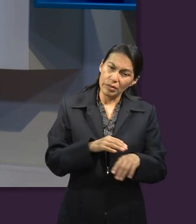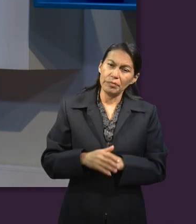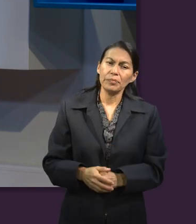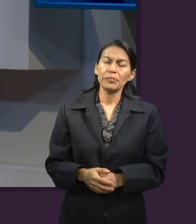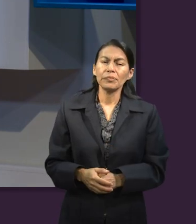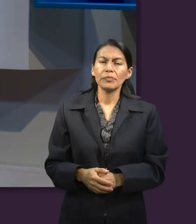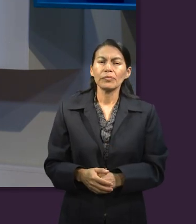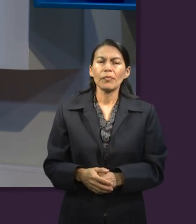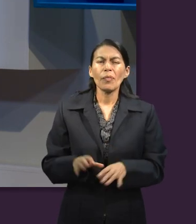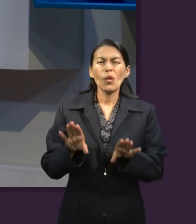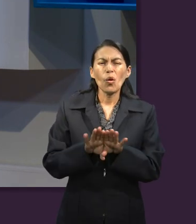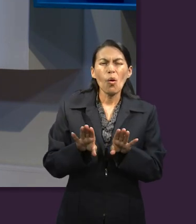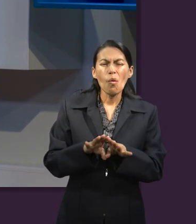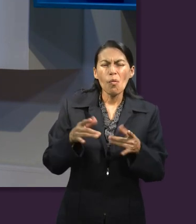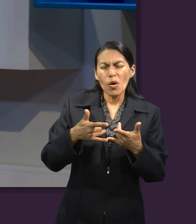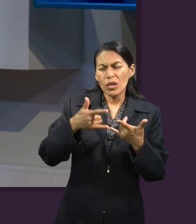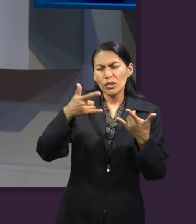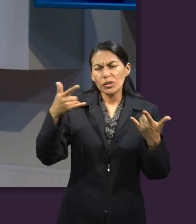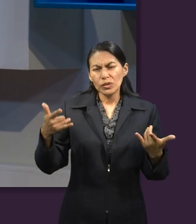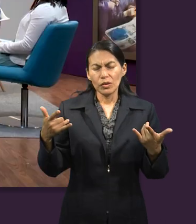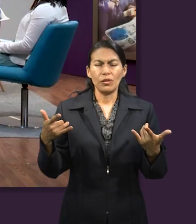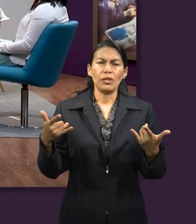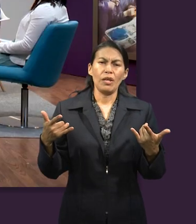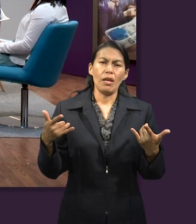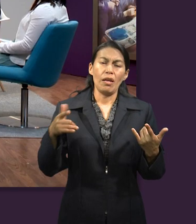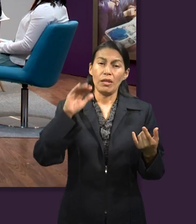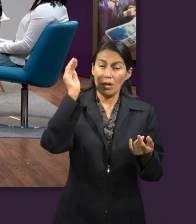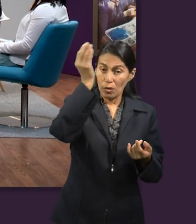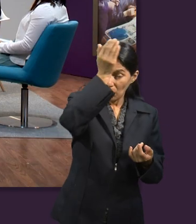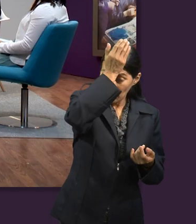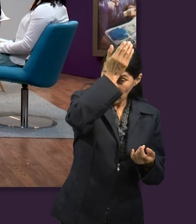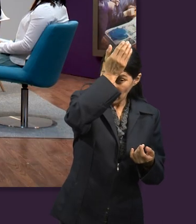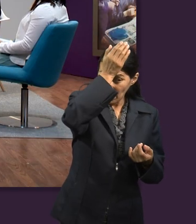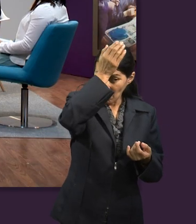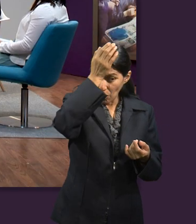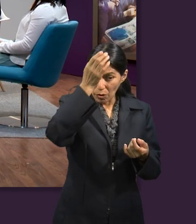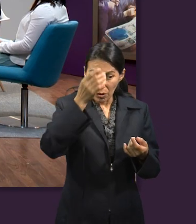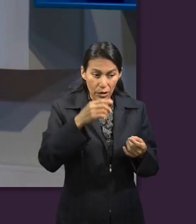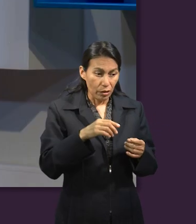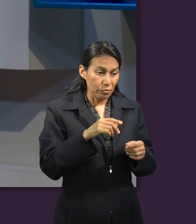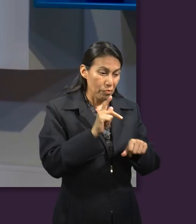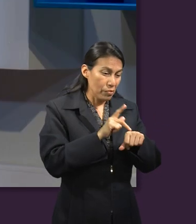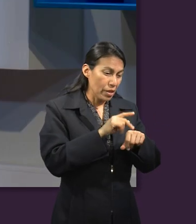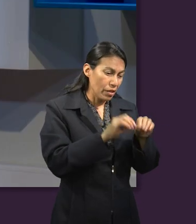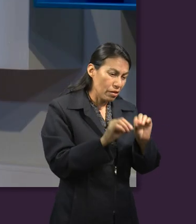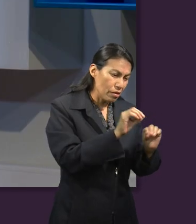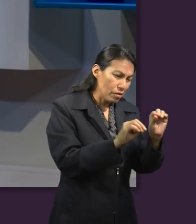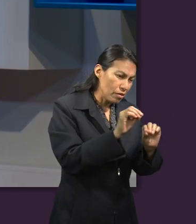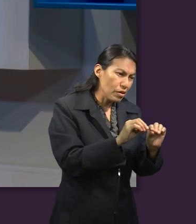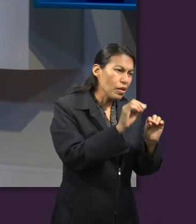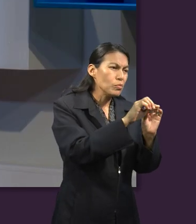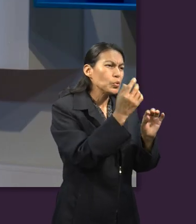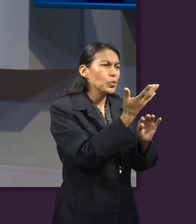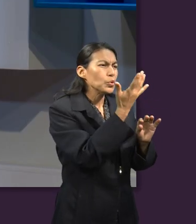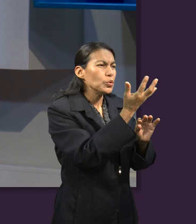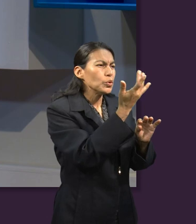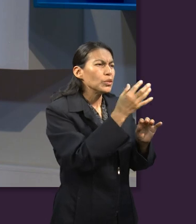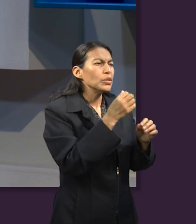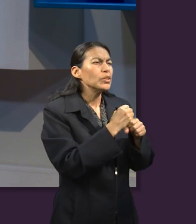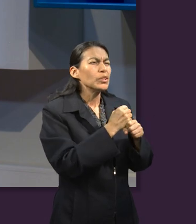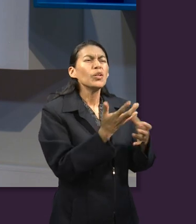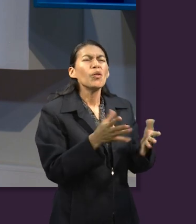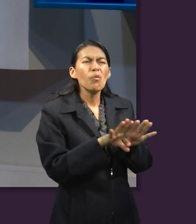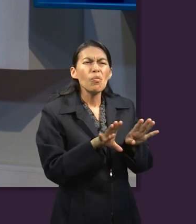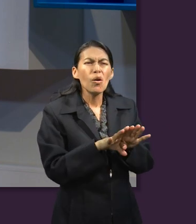forma se relaciona esta historia que conocemos cordero del sacrificio e incluso dios te dice